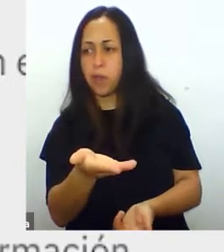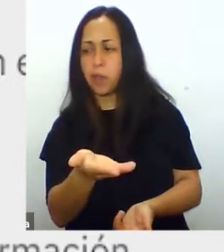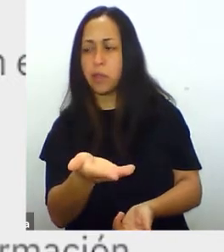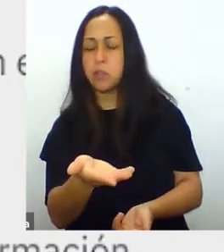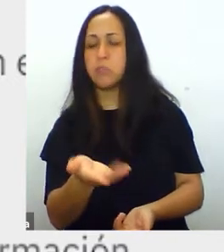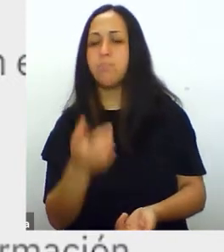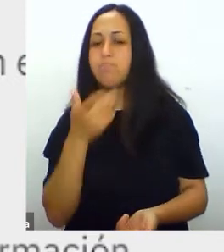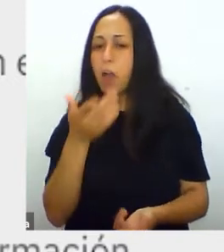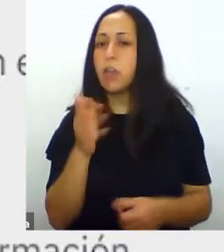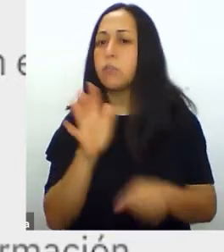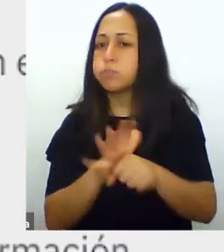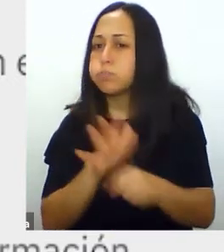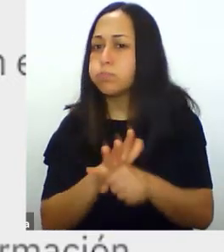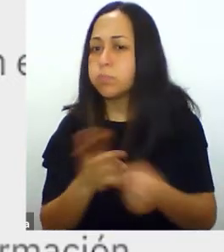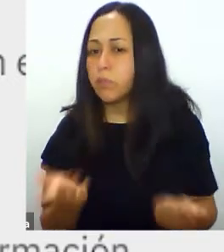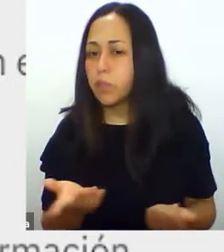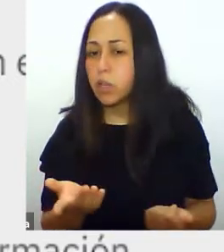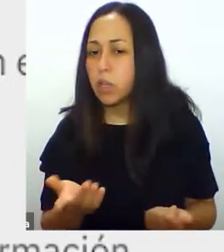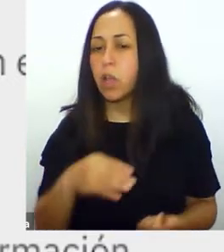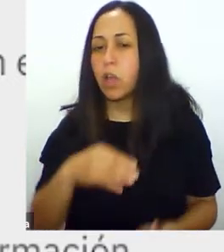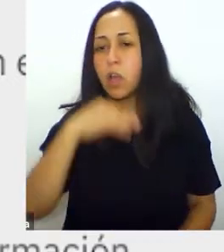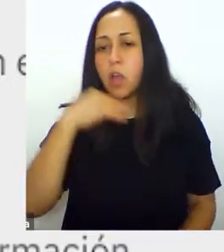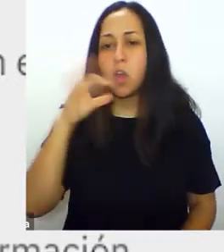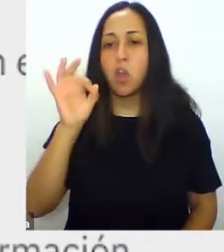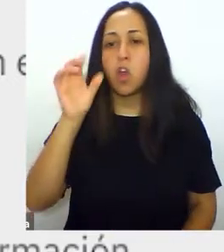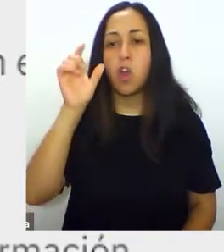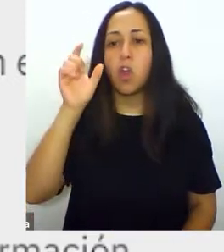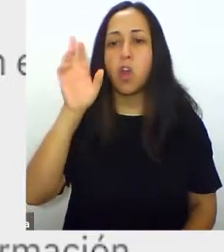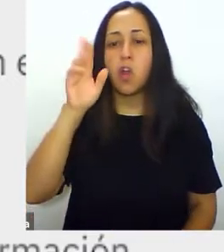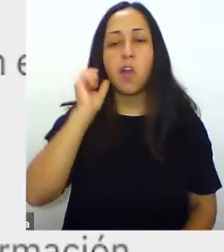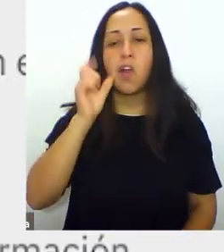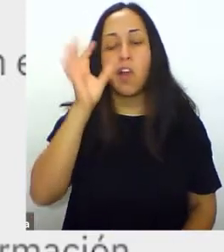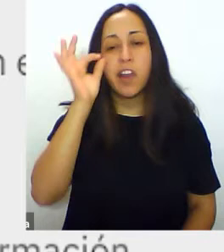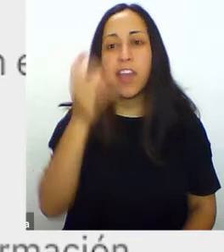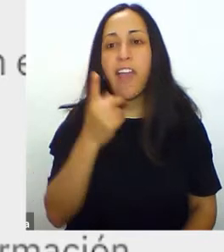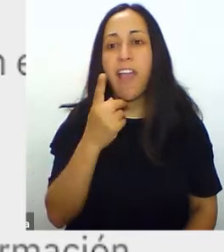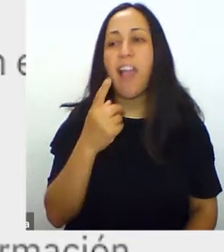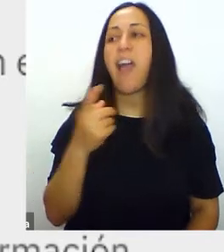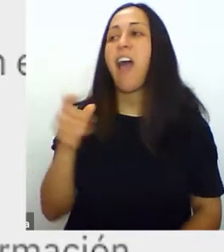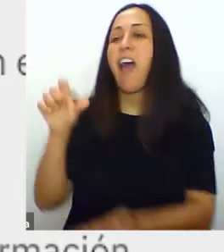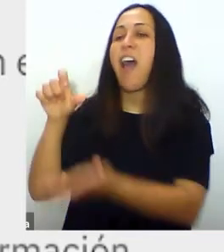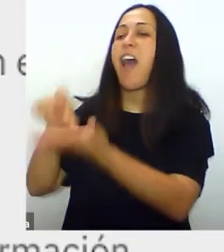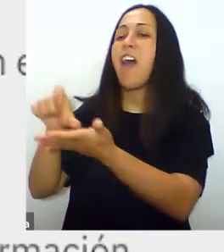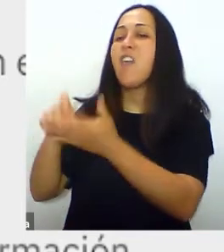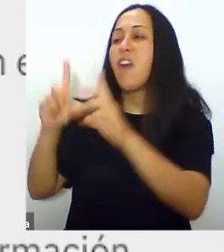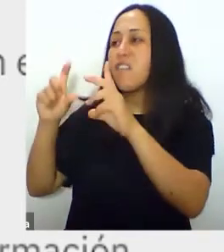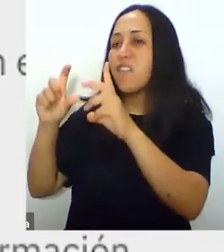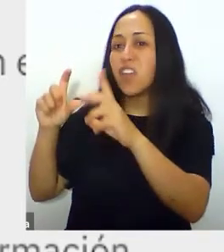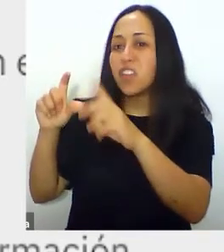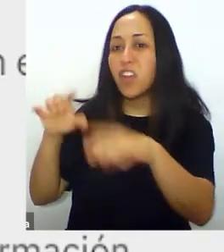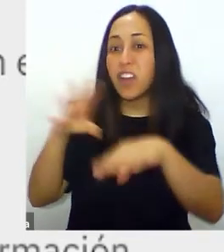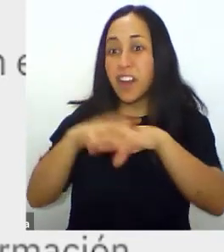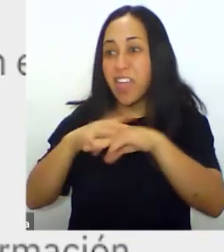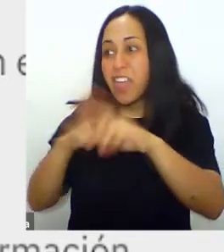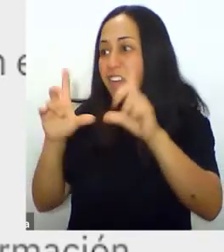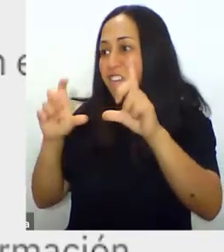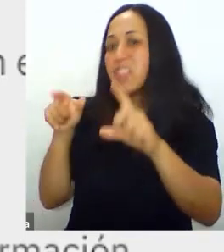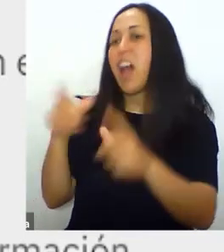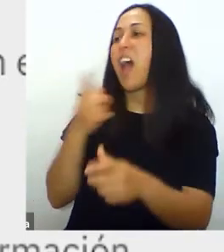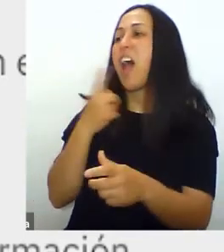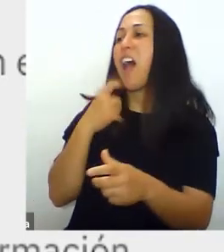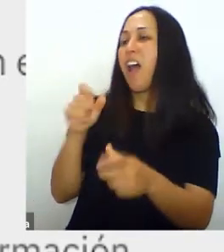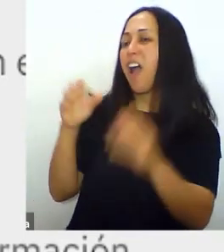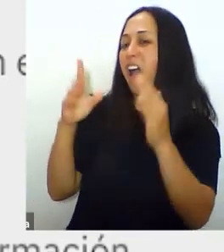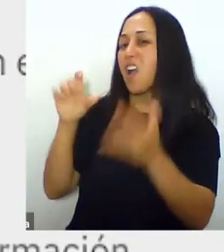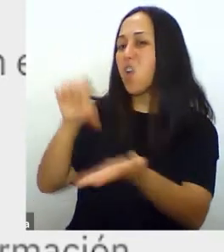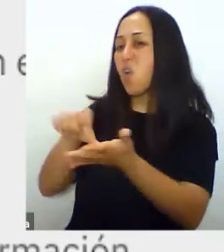Y ahí podemos hablar de que dice que Jorge identificaba donde ella estaba a través de las fotografías que subían sus familiares y amigos. Y ahí